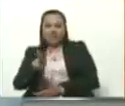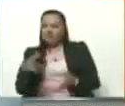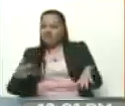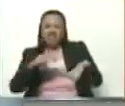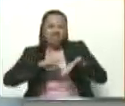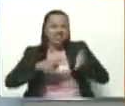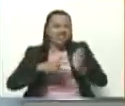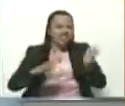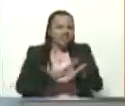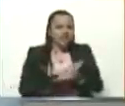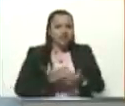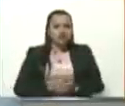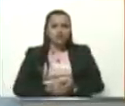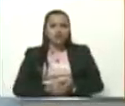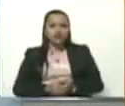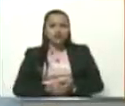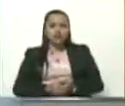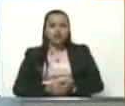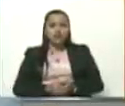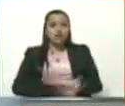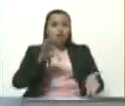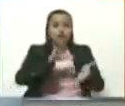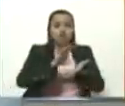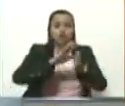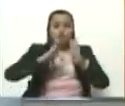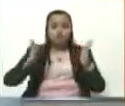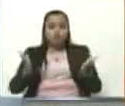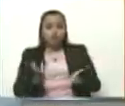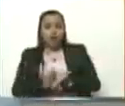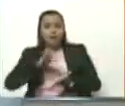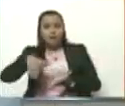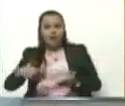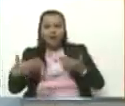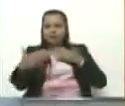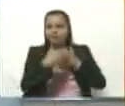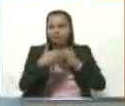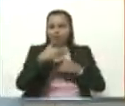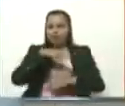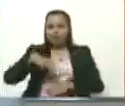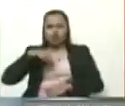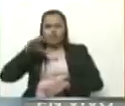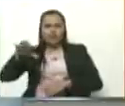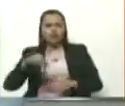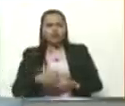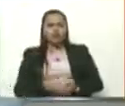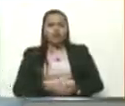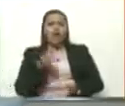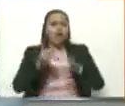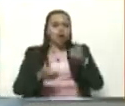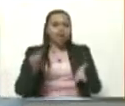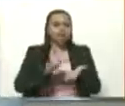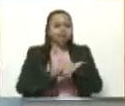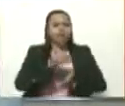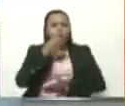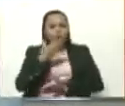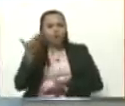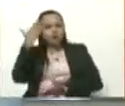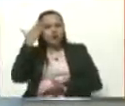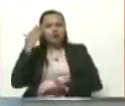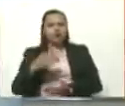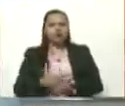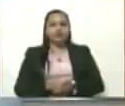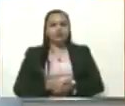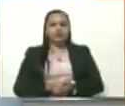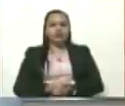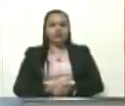puntos que está utilizando los centros de poder mundial para atacar a nuestro país a veces es bueno porque se se lanza la